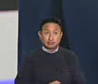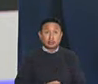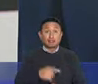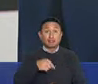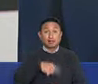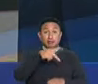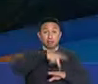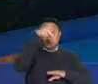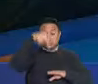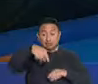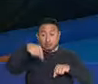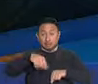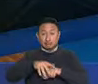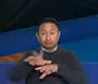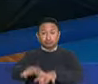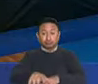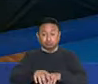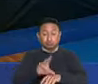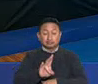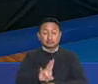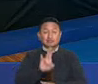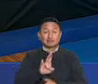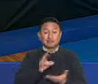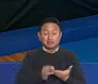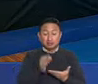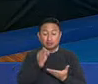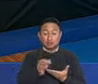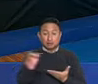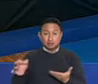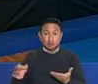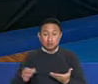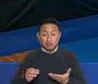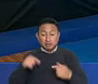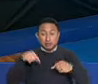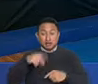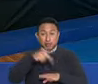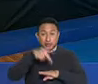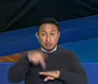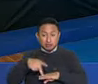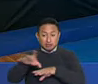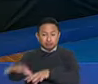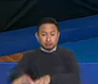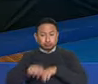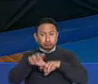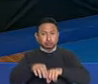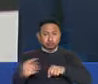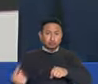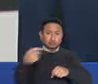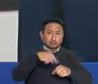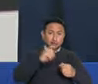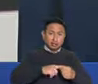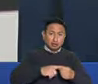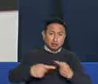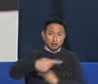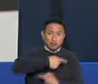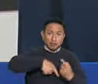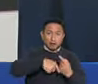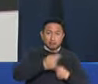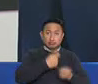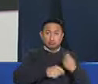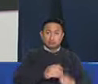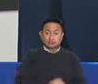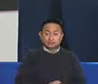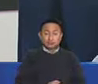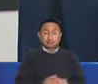está en Pichincha. Los 7 cantones restantes son el granero de Quito y también para que